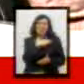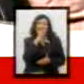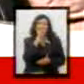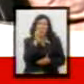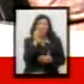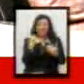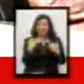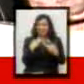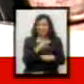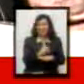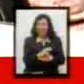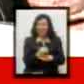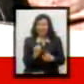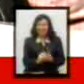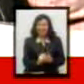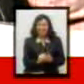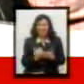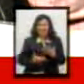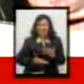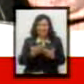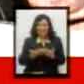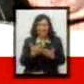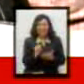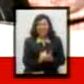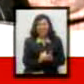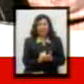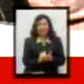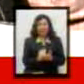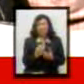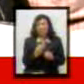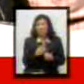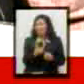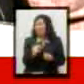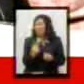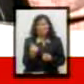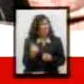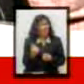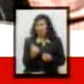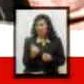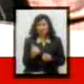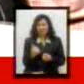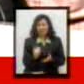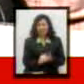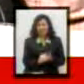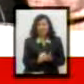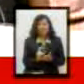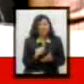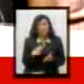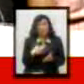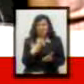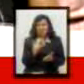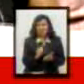bien capacitarlos porque ojo que muchas de ellas no tienen dinero como ustedes lo han visto Entonces no podrían ir